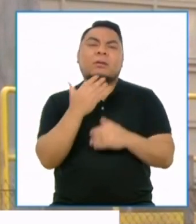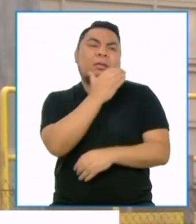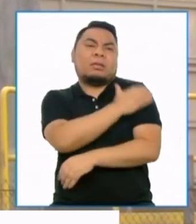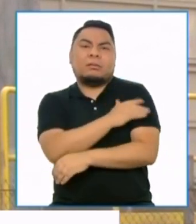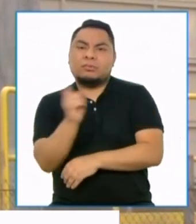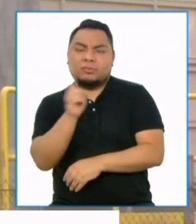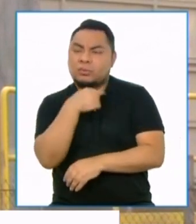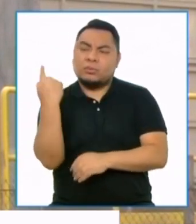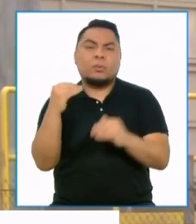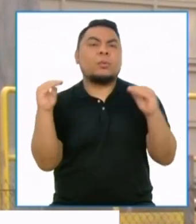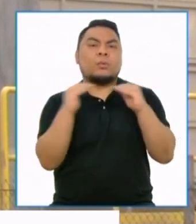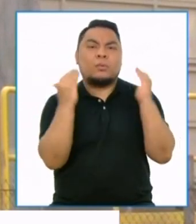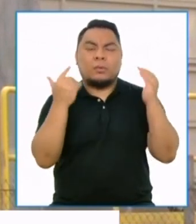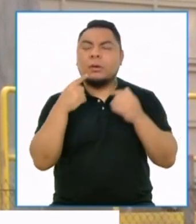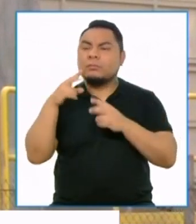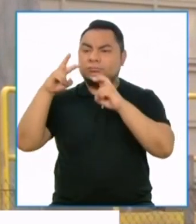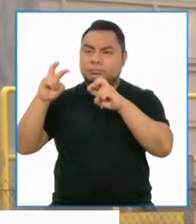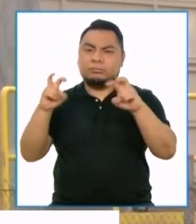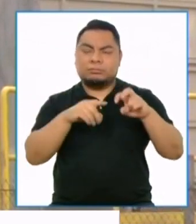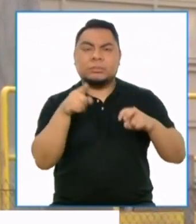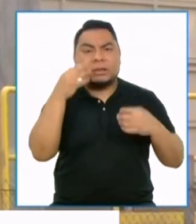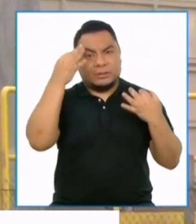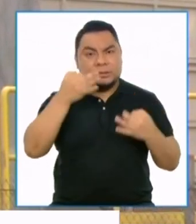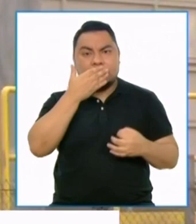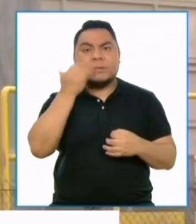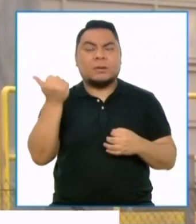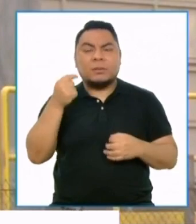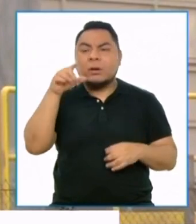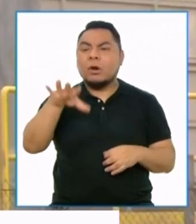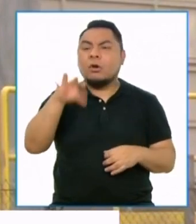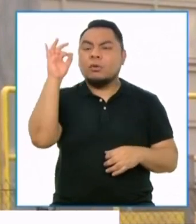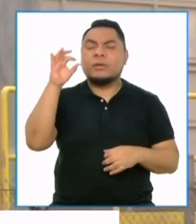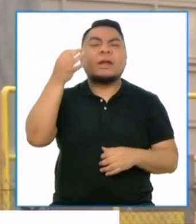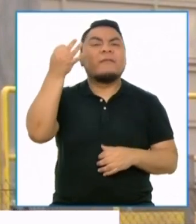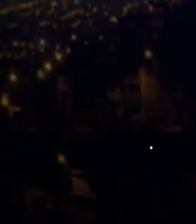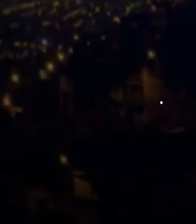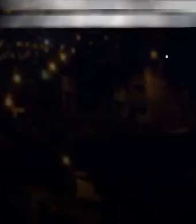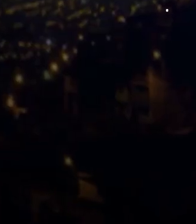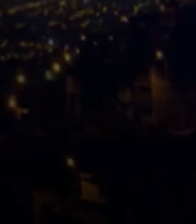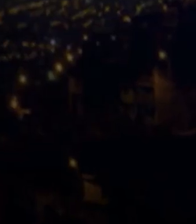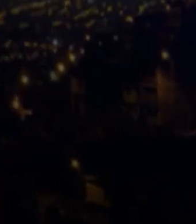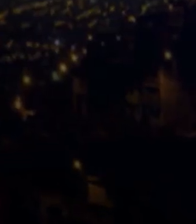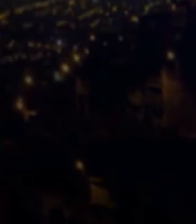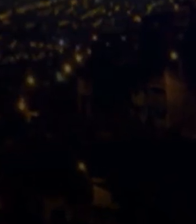y determinar lo adecuado en función de sus investigaciones.